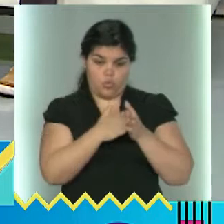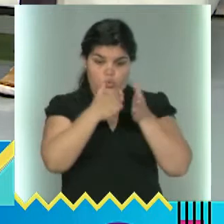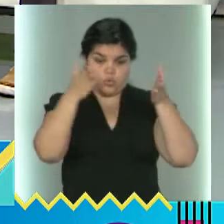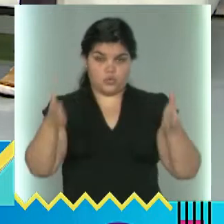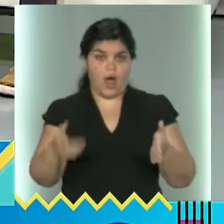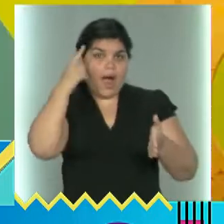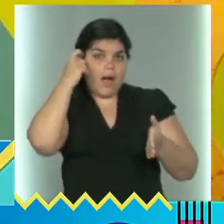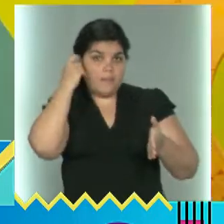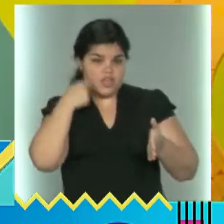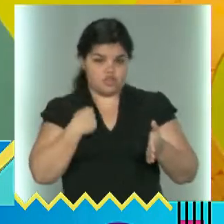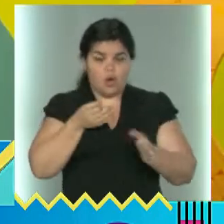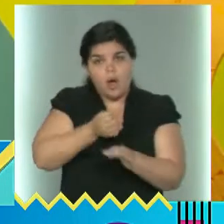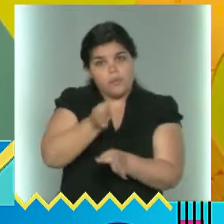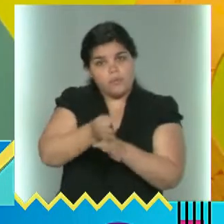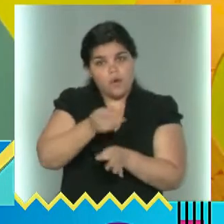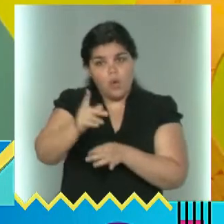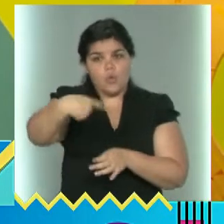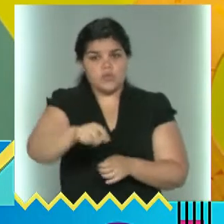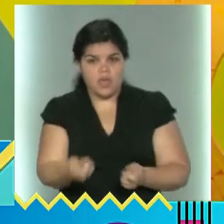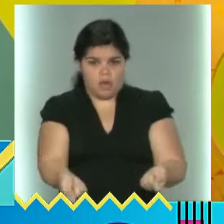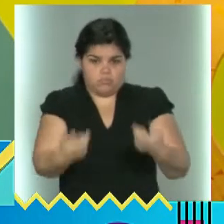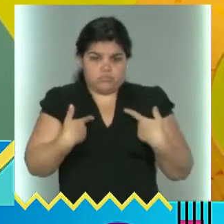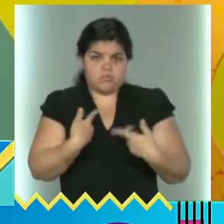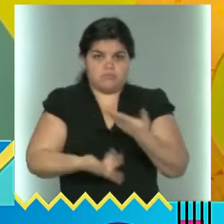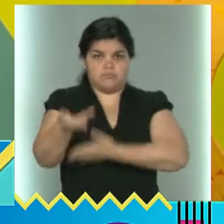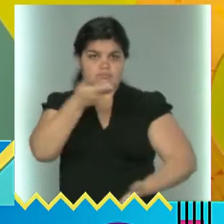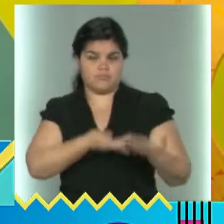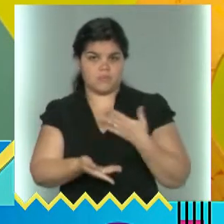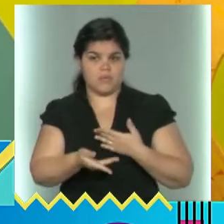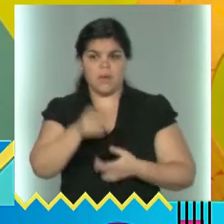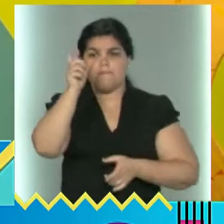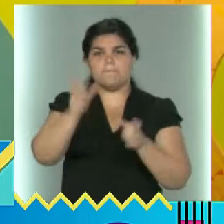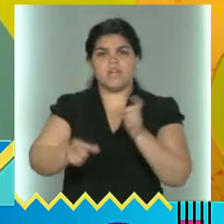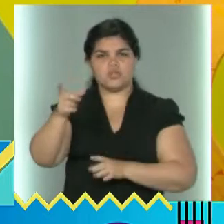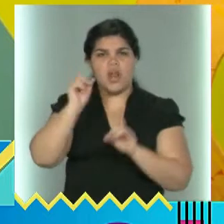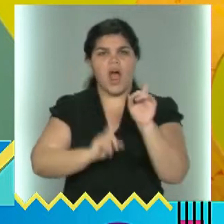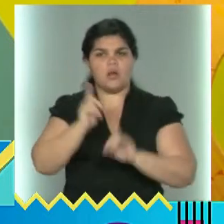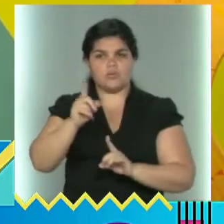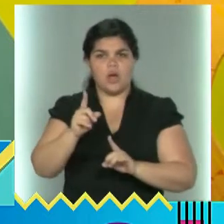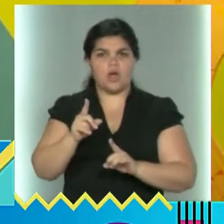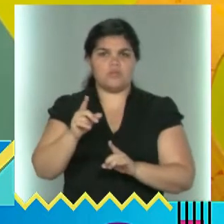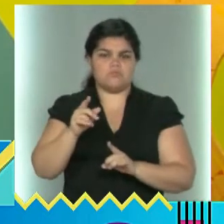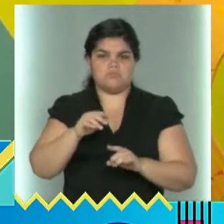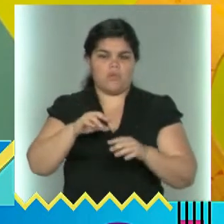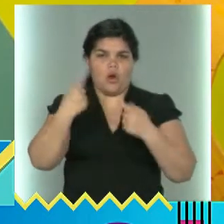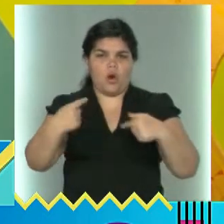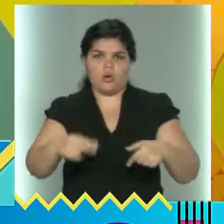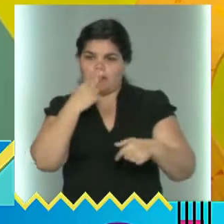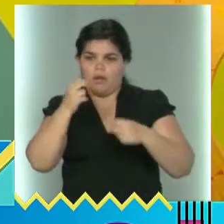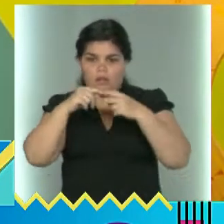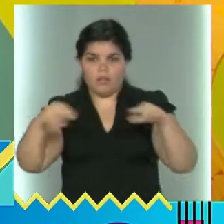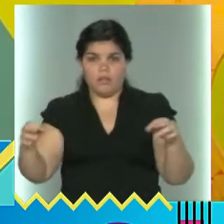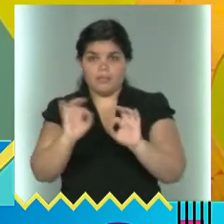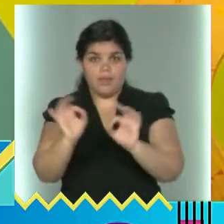pueda enseñarles, lo mucho que ustedes puedan aportar. Bueno, muchachos que en su vida habían tocado un dispositivo electrónico, a la final